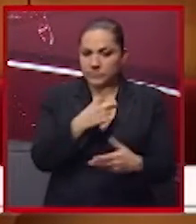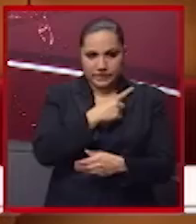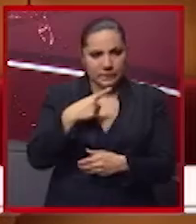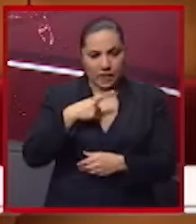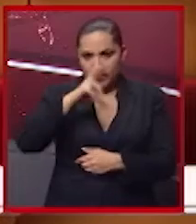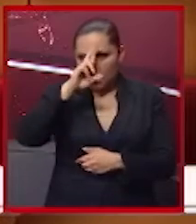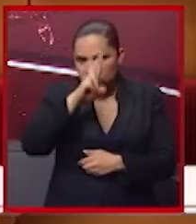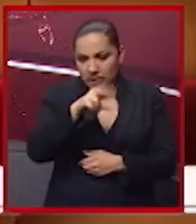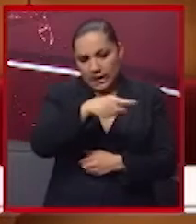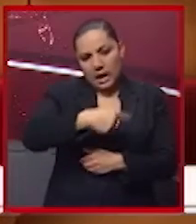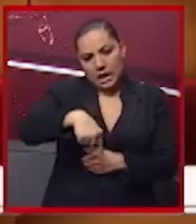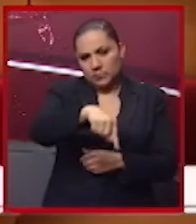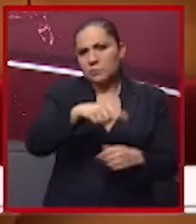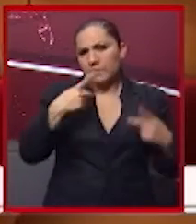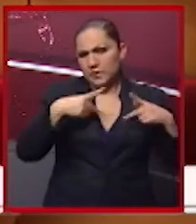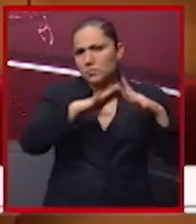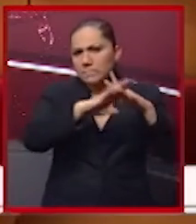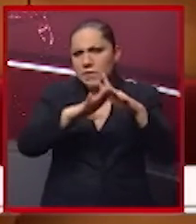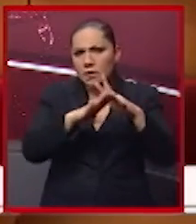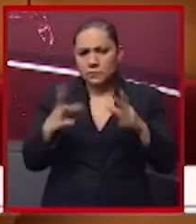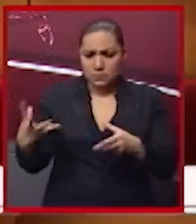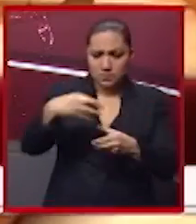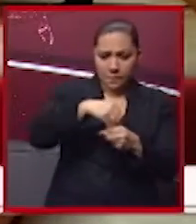sociedad en la que residen.